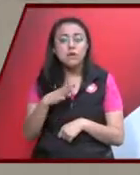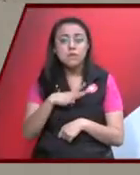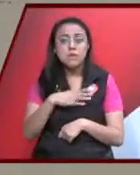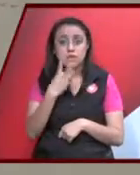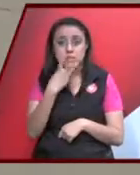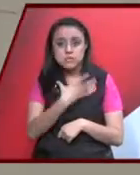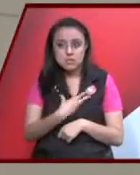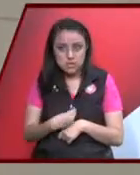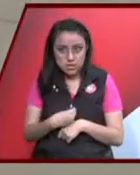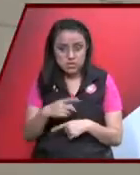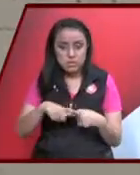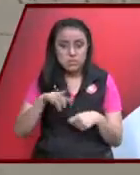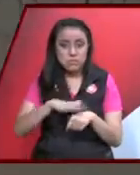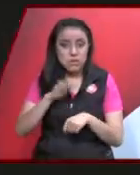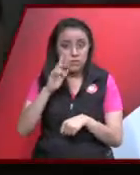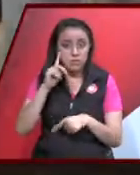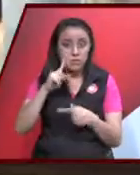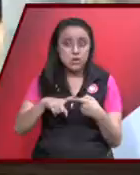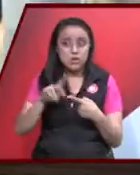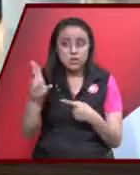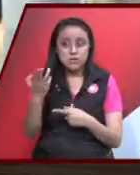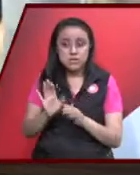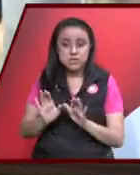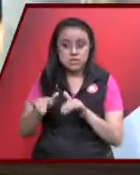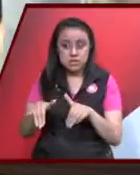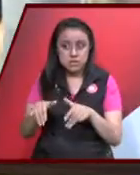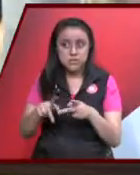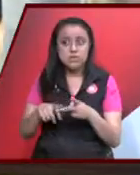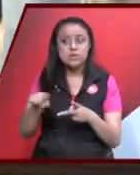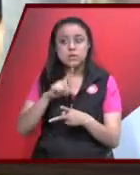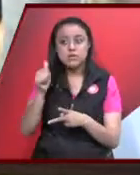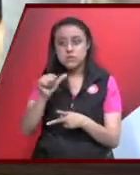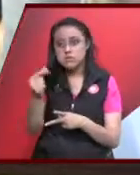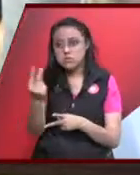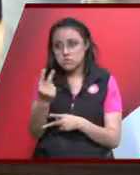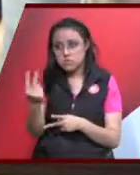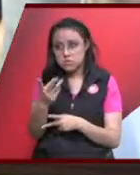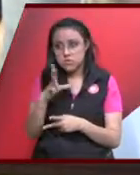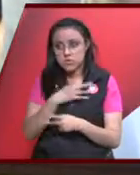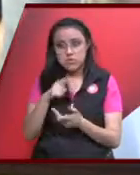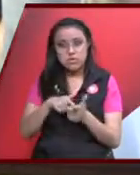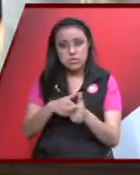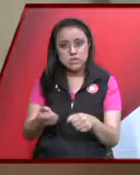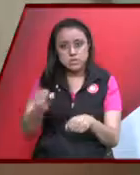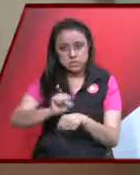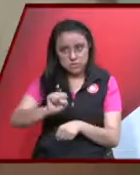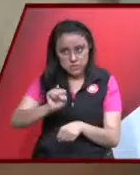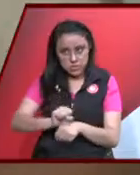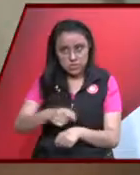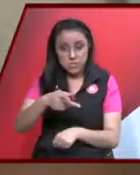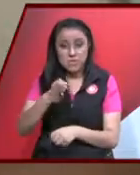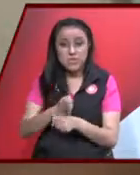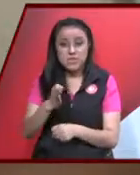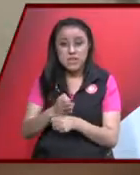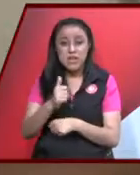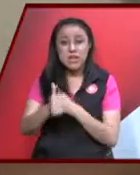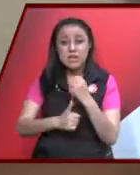3 hijas. La mayor va a entrar a la universidad. Y las otras menores están en la secundaria, pero es una edad muy difícil, de